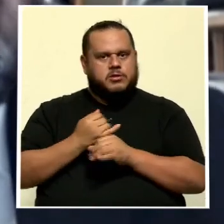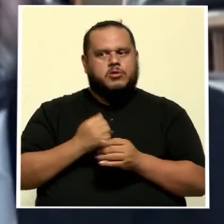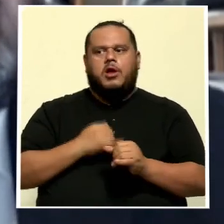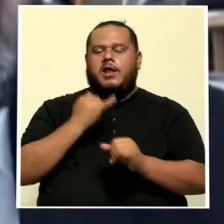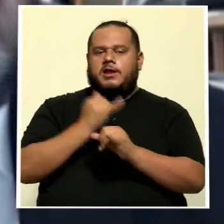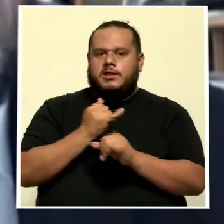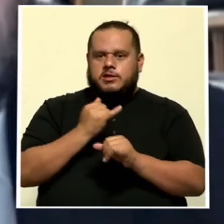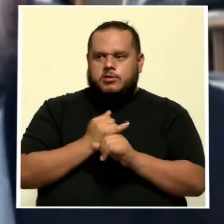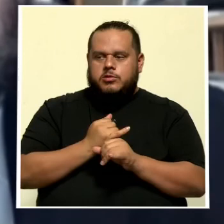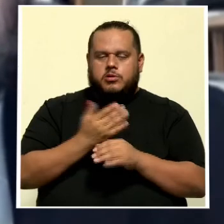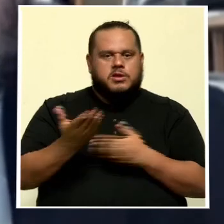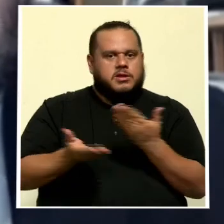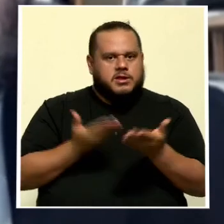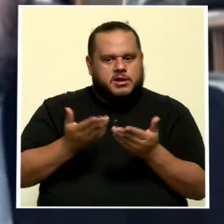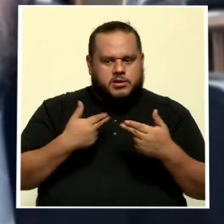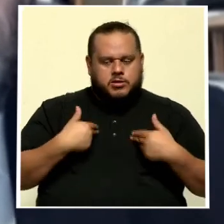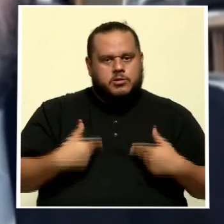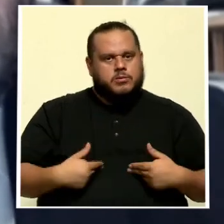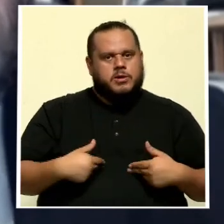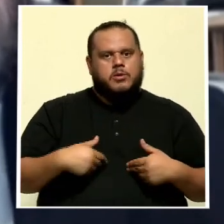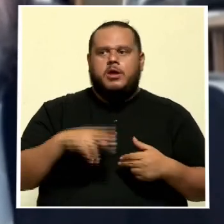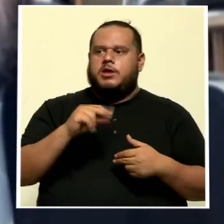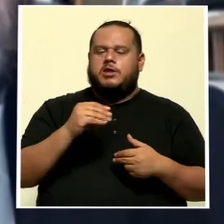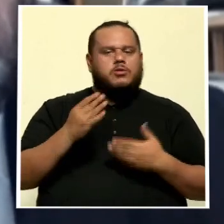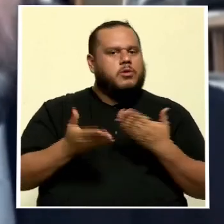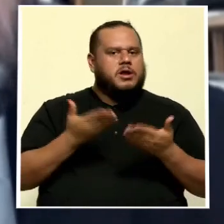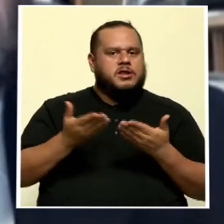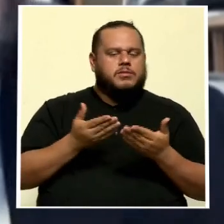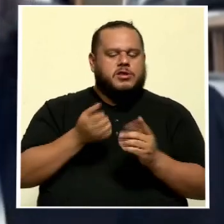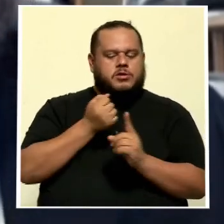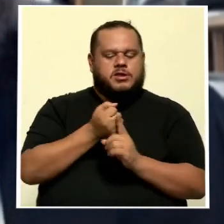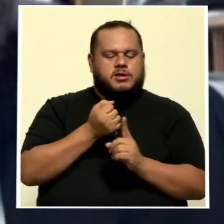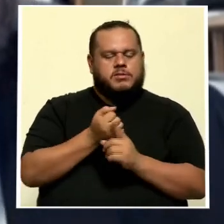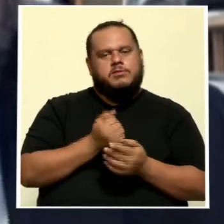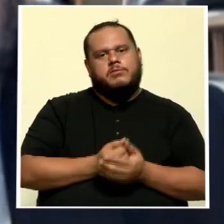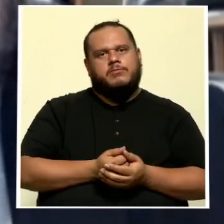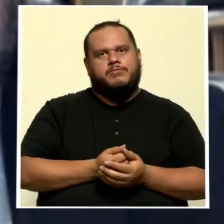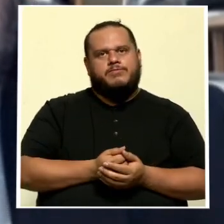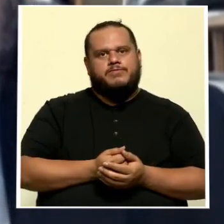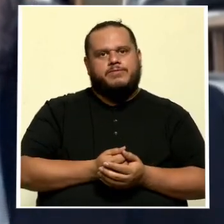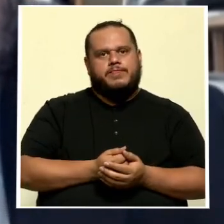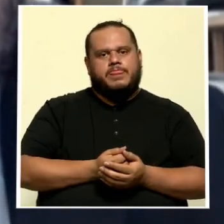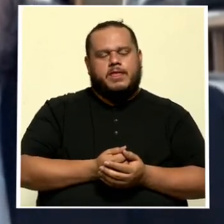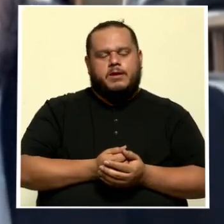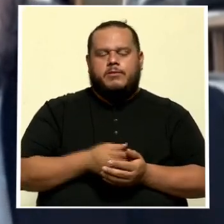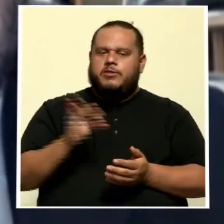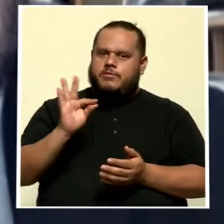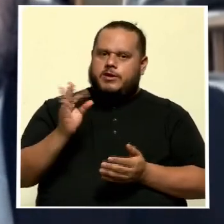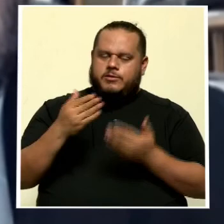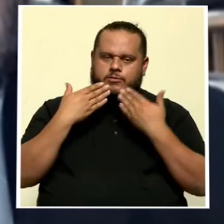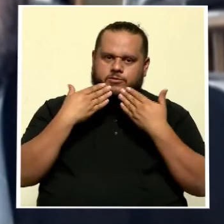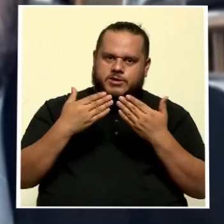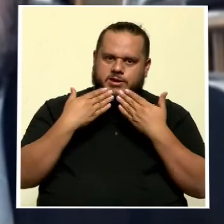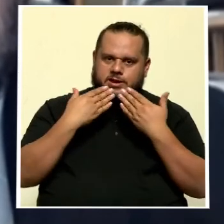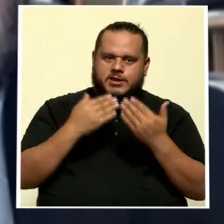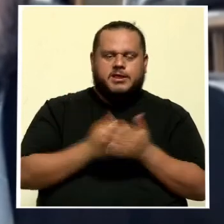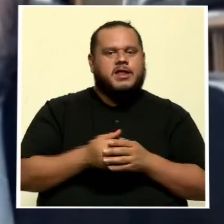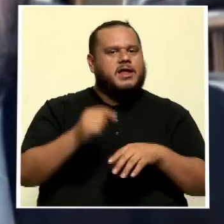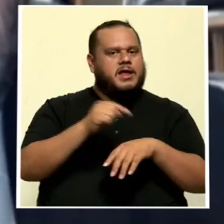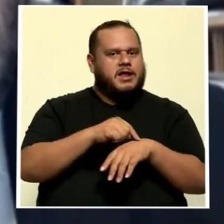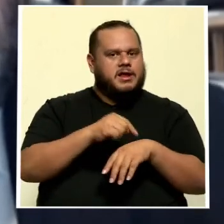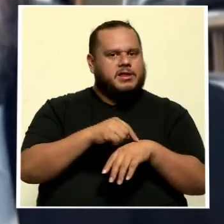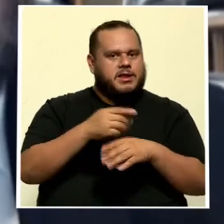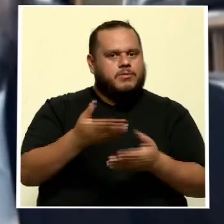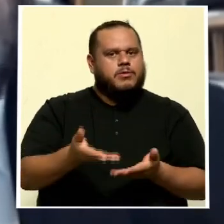debe estar al servicio del ser humano y no al servicio de sí mismo. Don Federico, le agradezco muchísimo el tiempo que